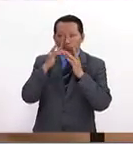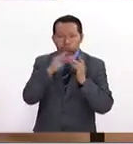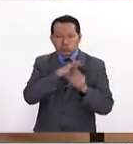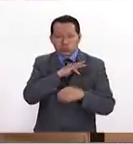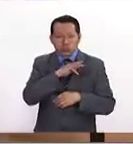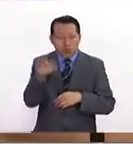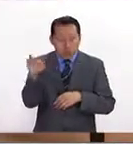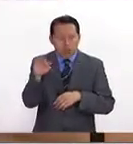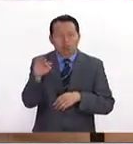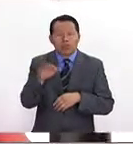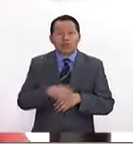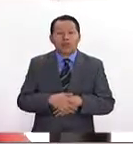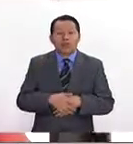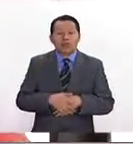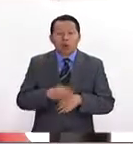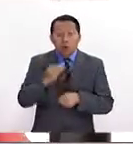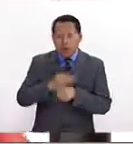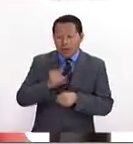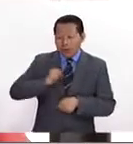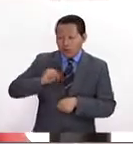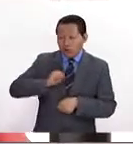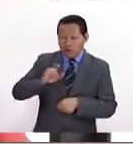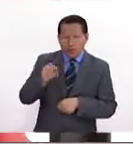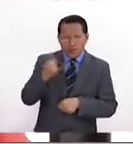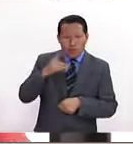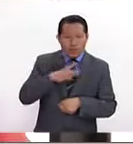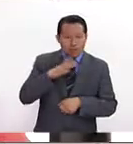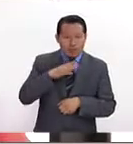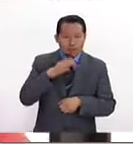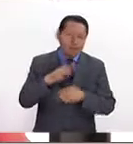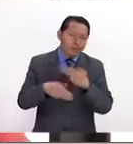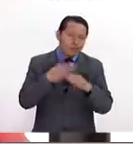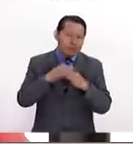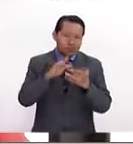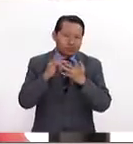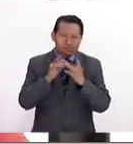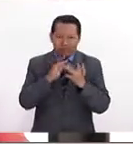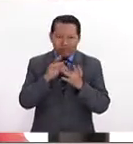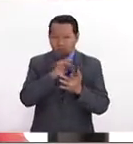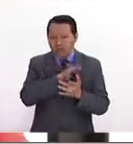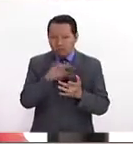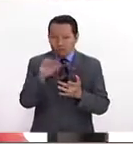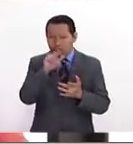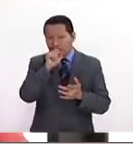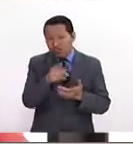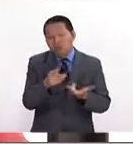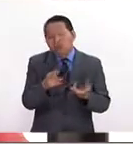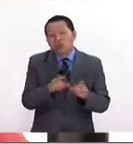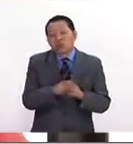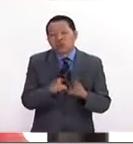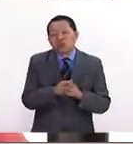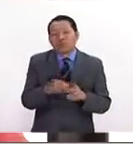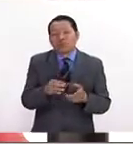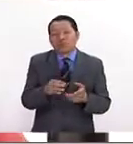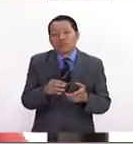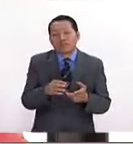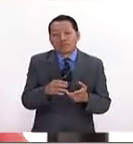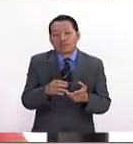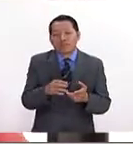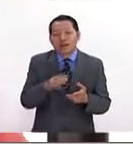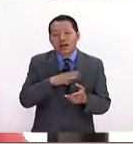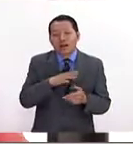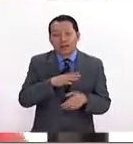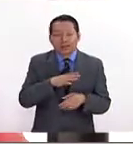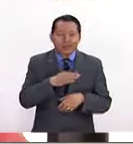en estos tiempos, en pleno siglo XXI, en el apogeo de la globalización, resulta improductivo